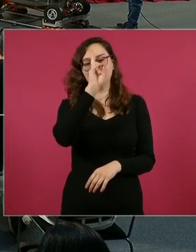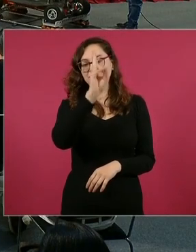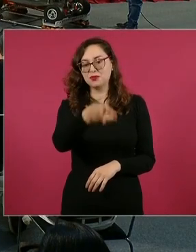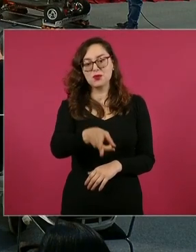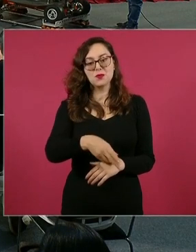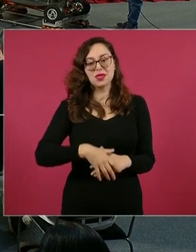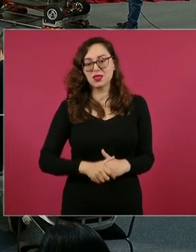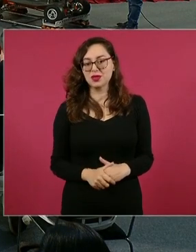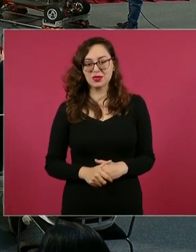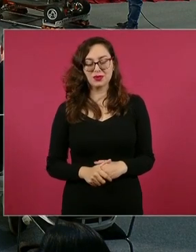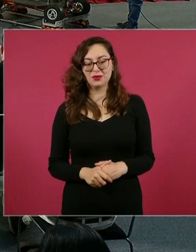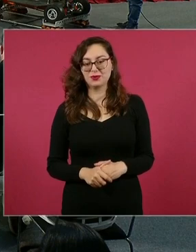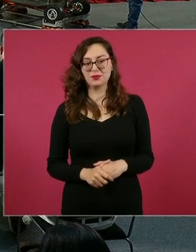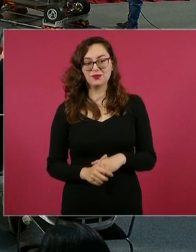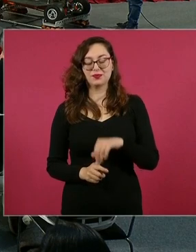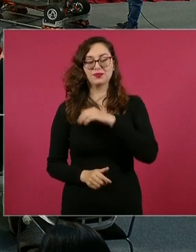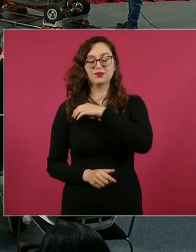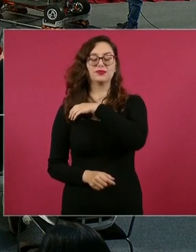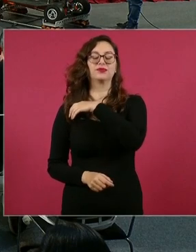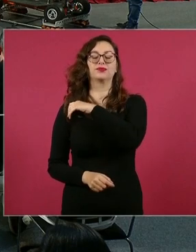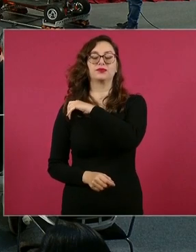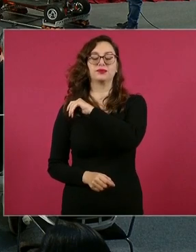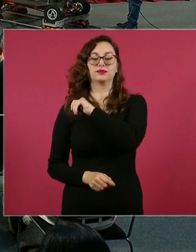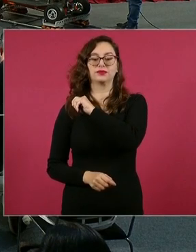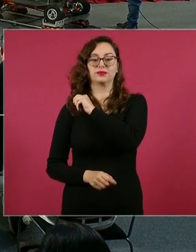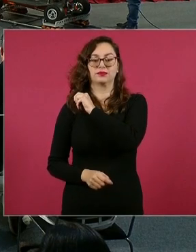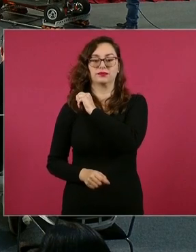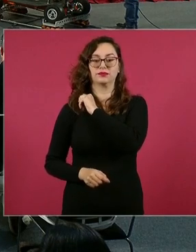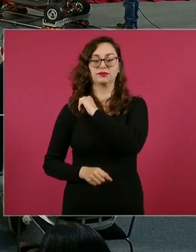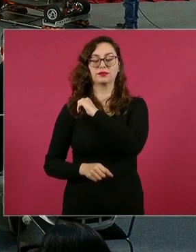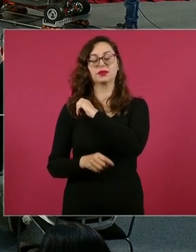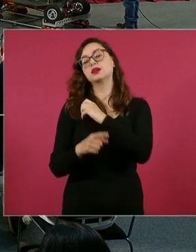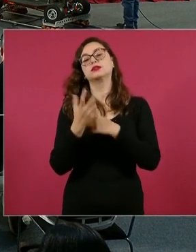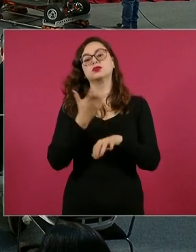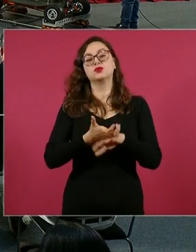Unidos debe estarle